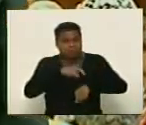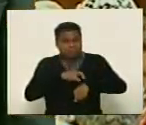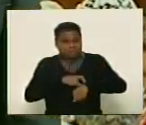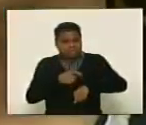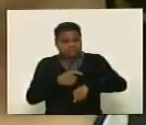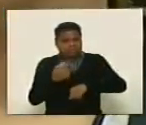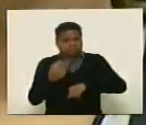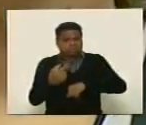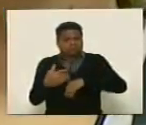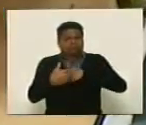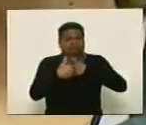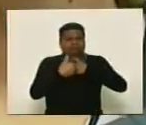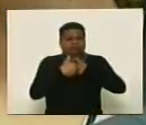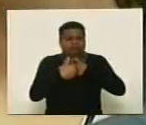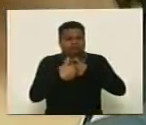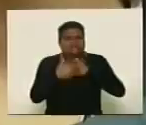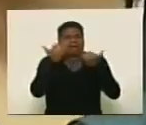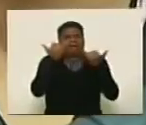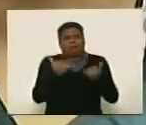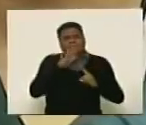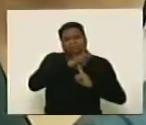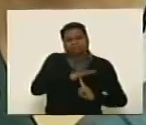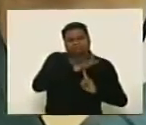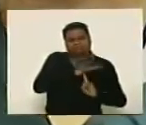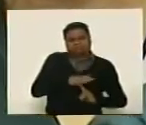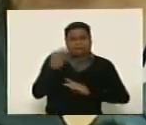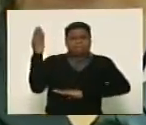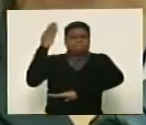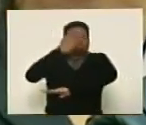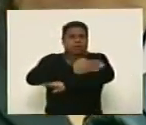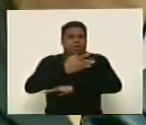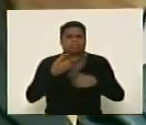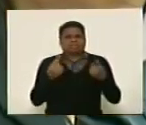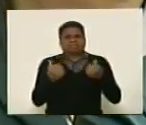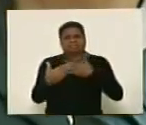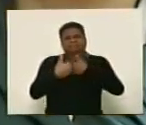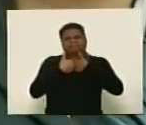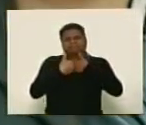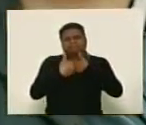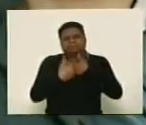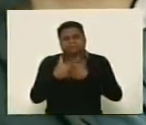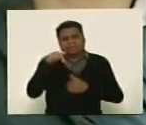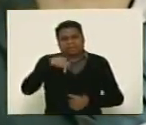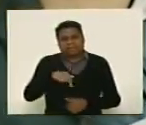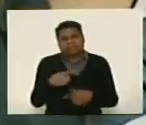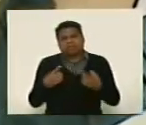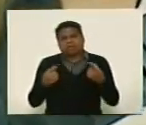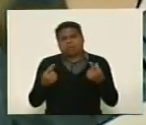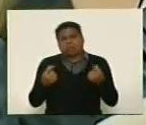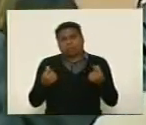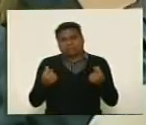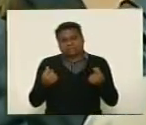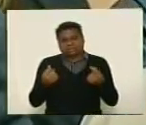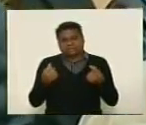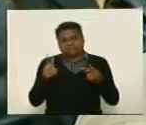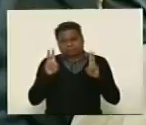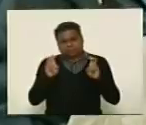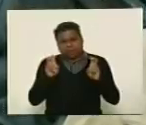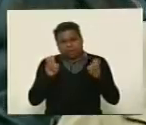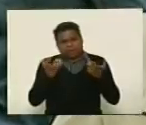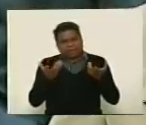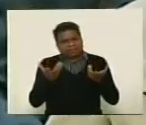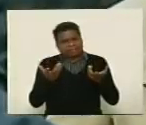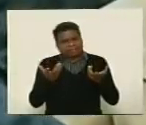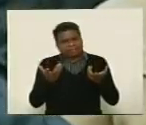se trata de poner de rodilla ante el bloqueo financiero impuesto, una economía que viene, por